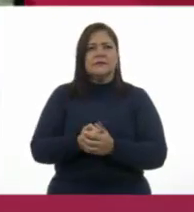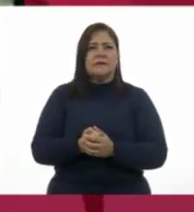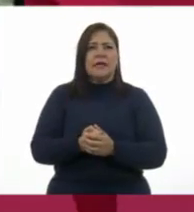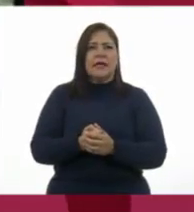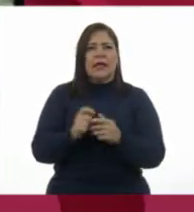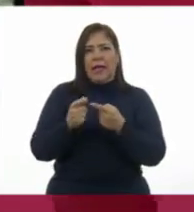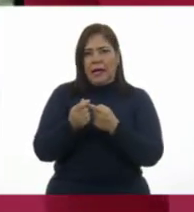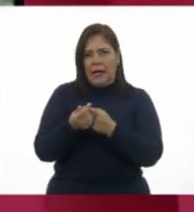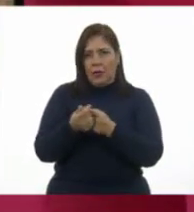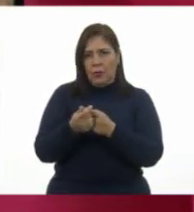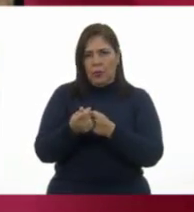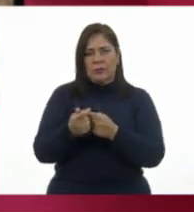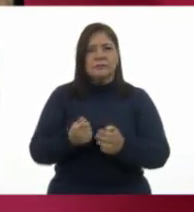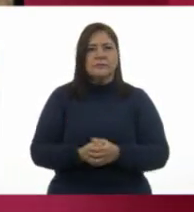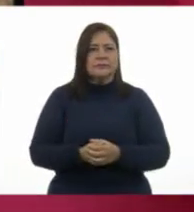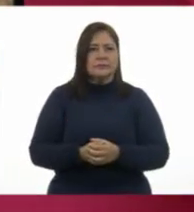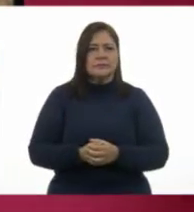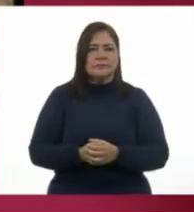cacahuate,